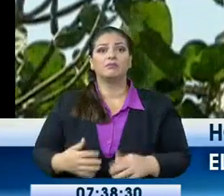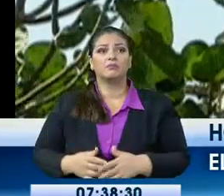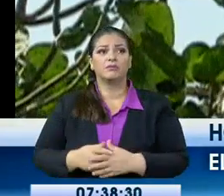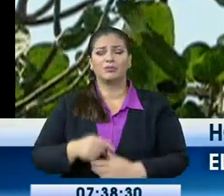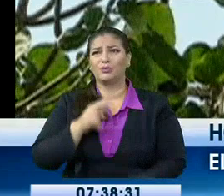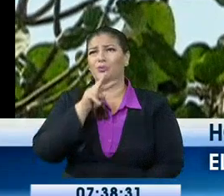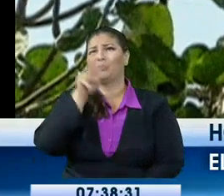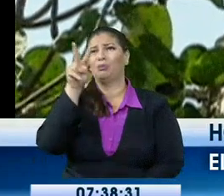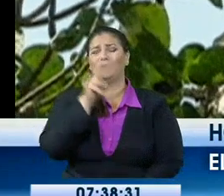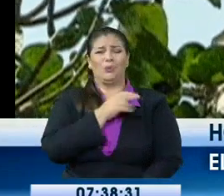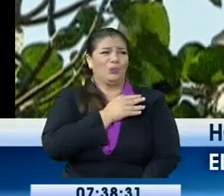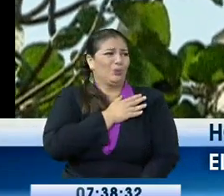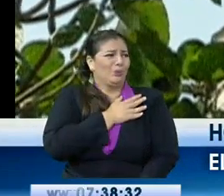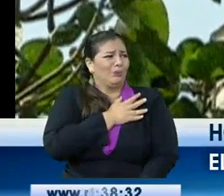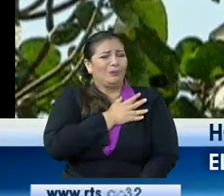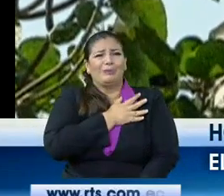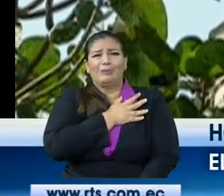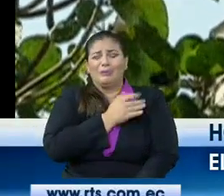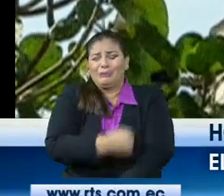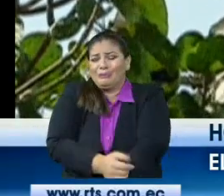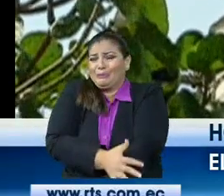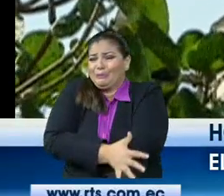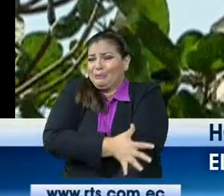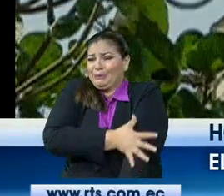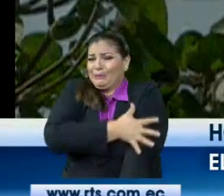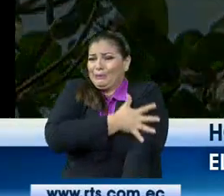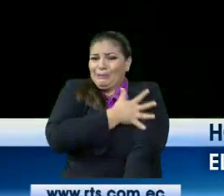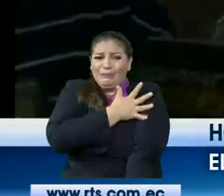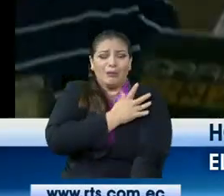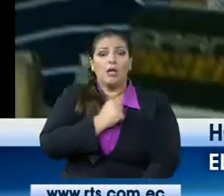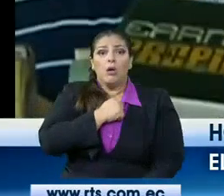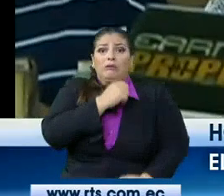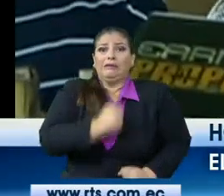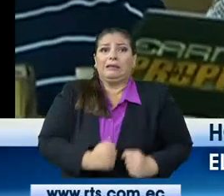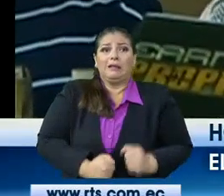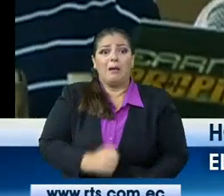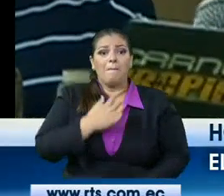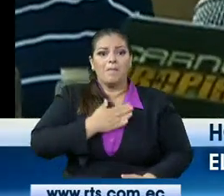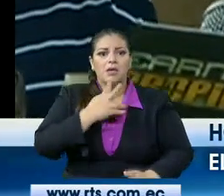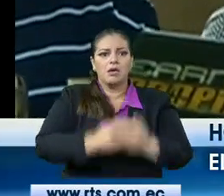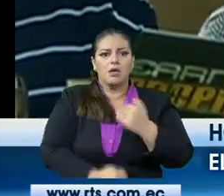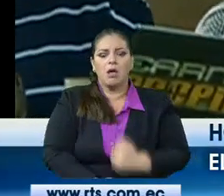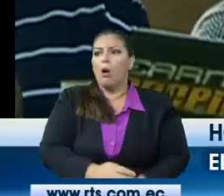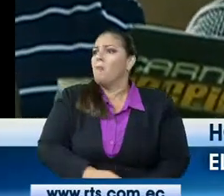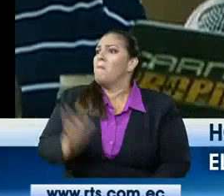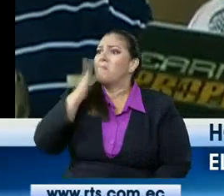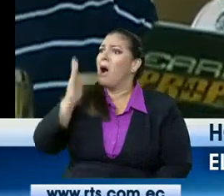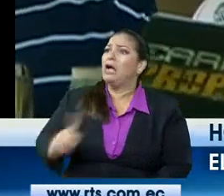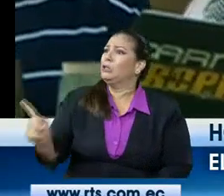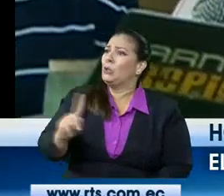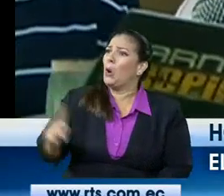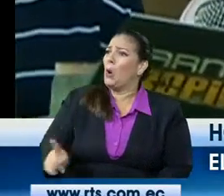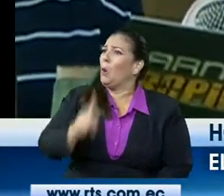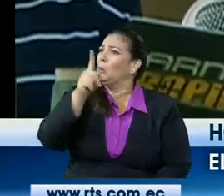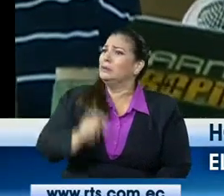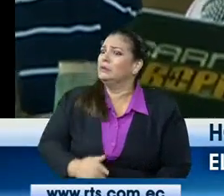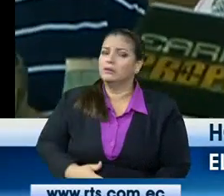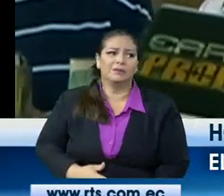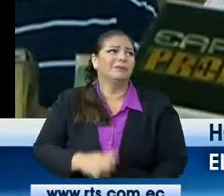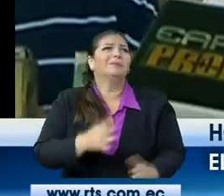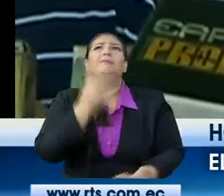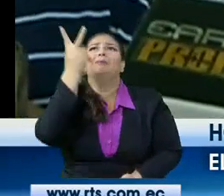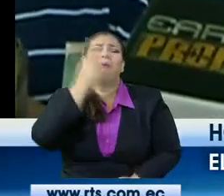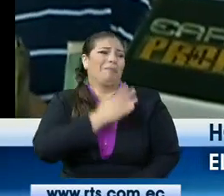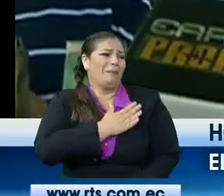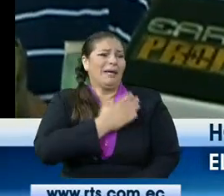Dios mío, oiga, si yo estaba acá de este lado, yo corría para allá, que mi hija me dice, mami, ¿qué haces? Le digo, pero míralo, ¿cómo está ese señor? Dios mío, me dio una pena. Podíamos